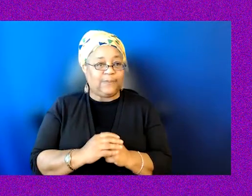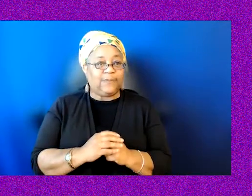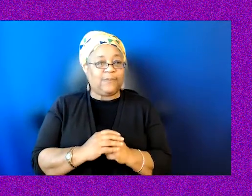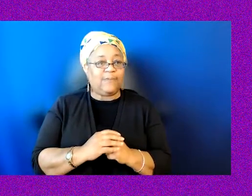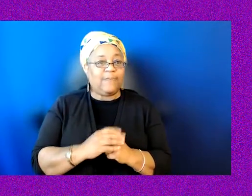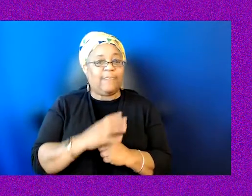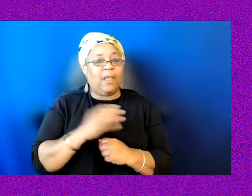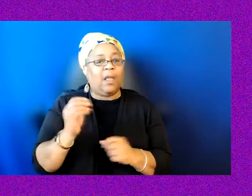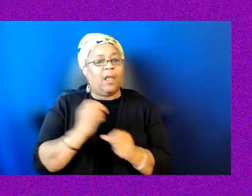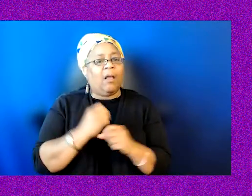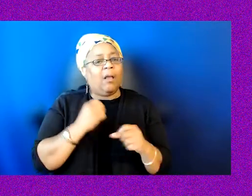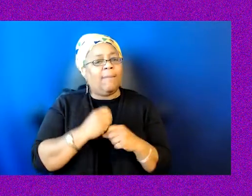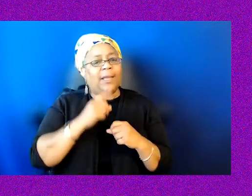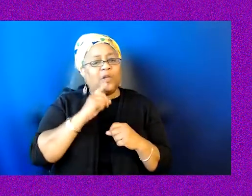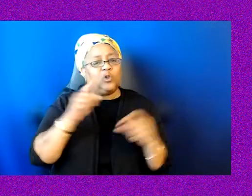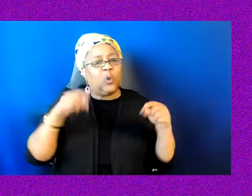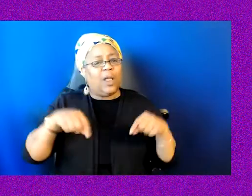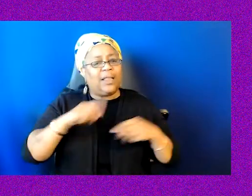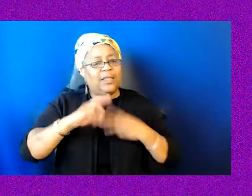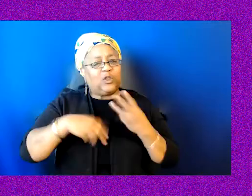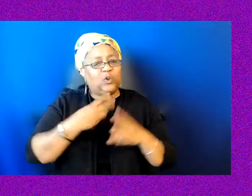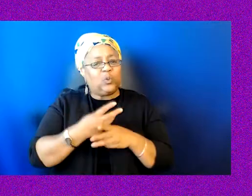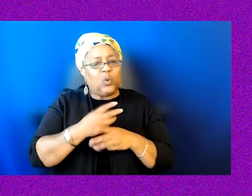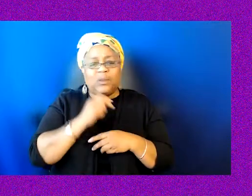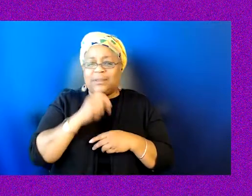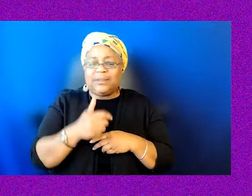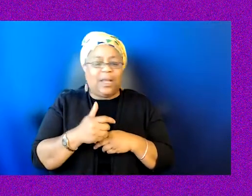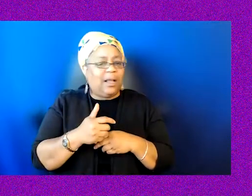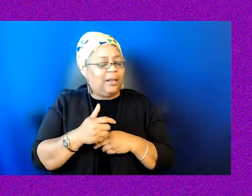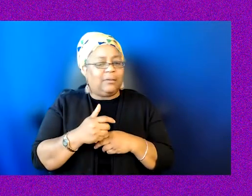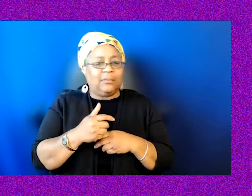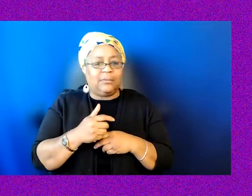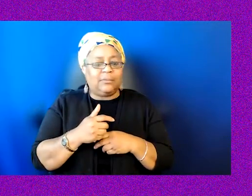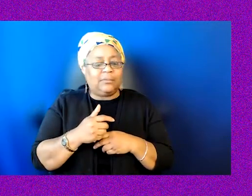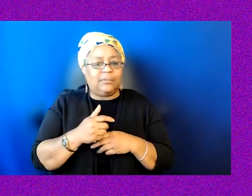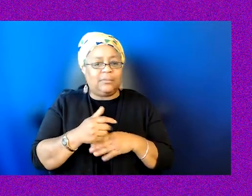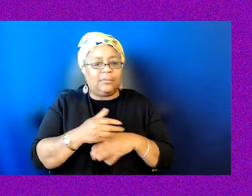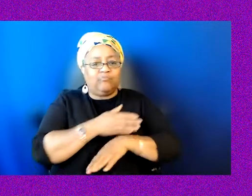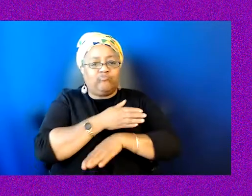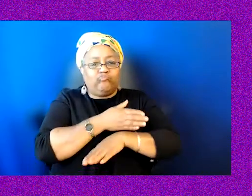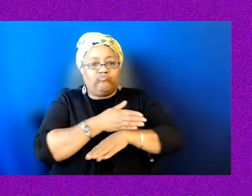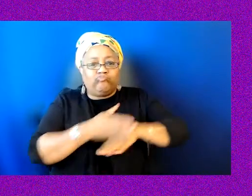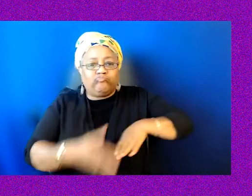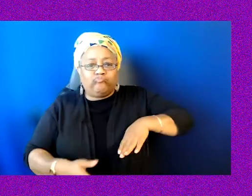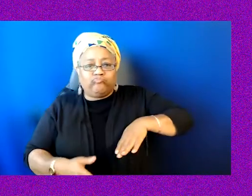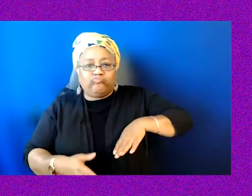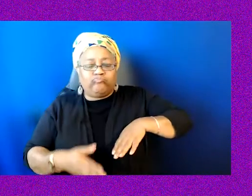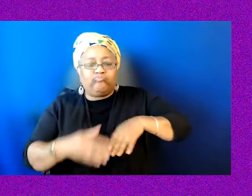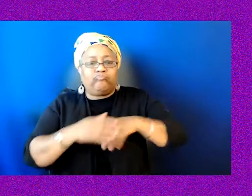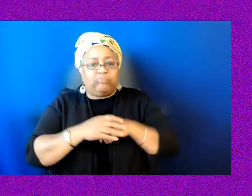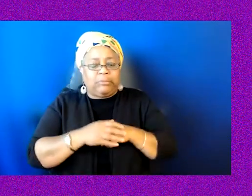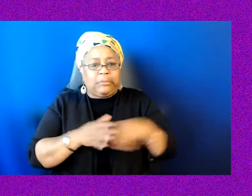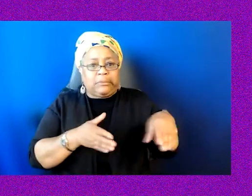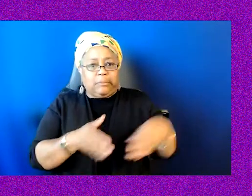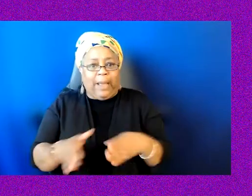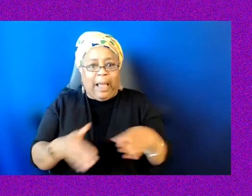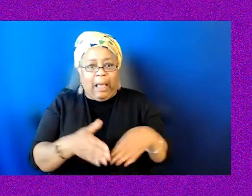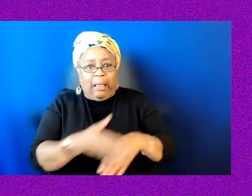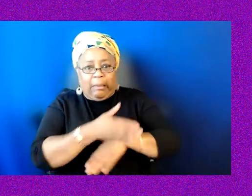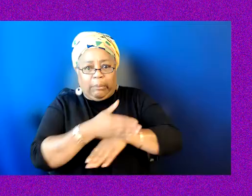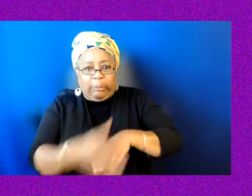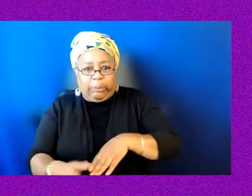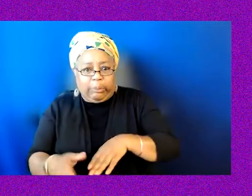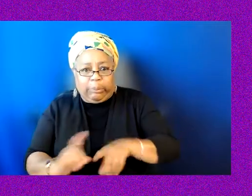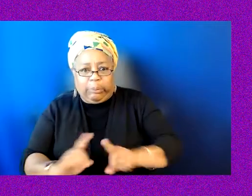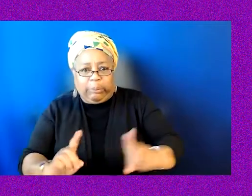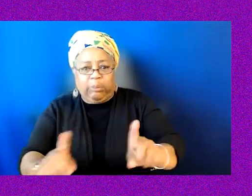comprometiéndose a su contribución, asegurándose de que este mundo no va cuesta abajo.